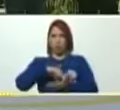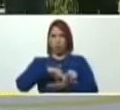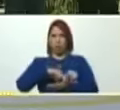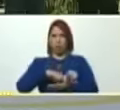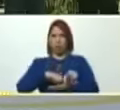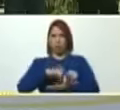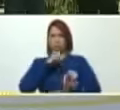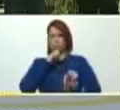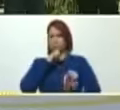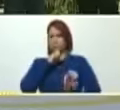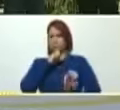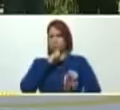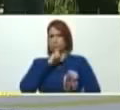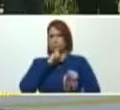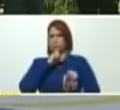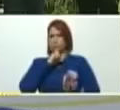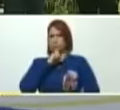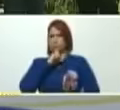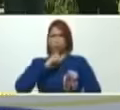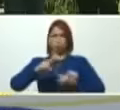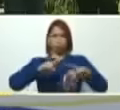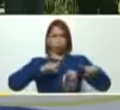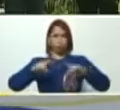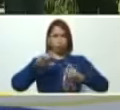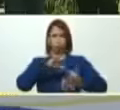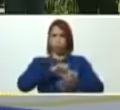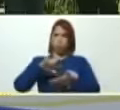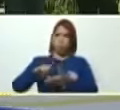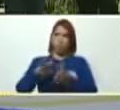Complejísimo dirigir ciudades así.